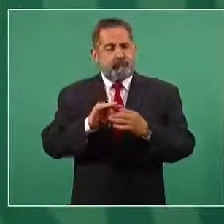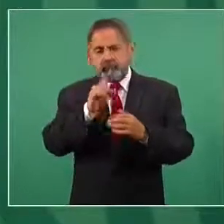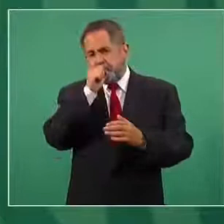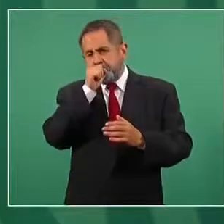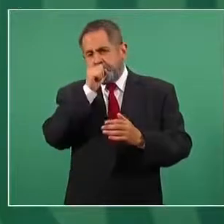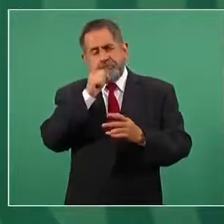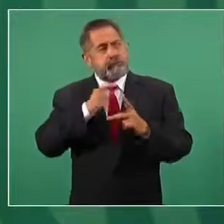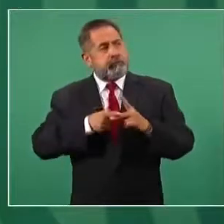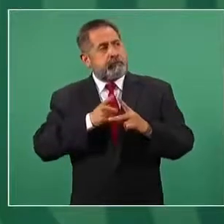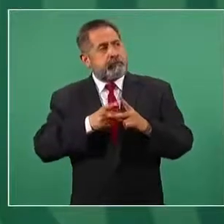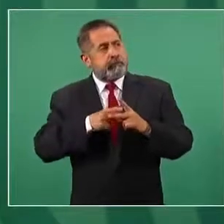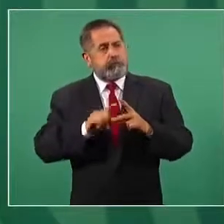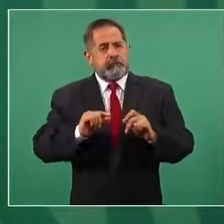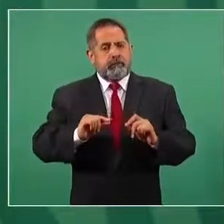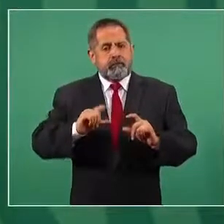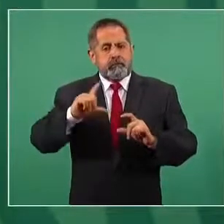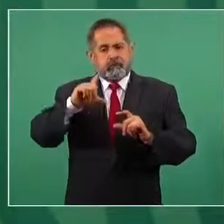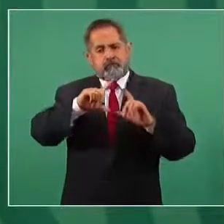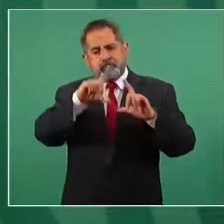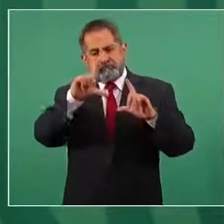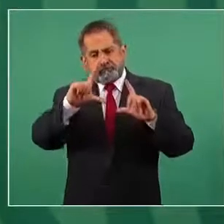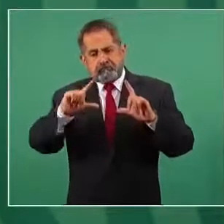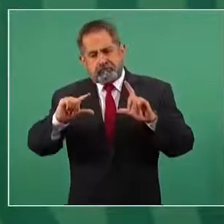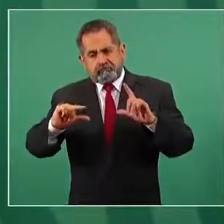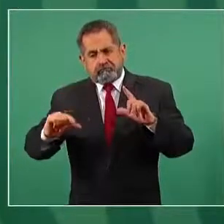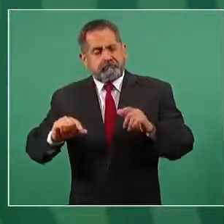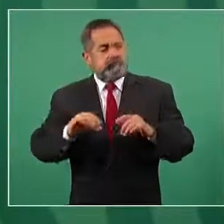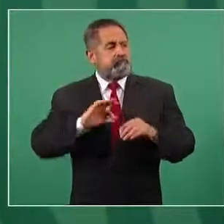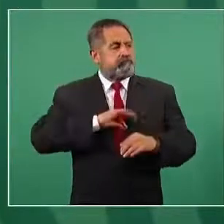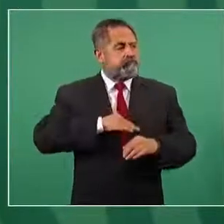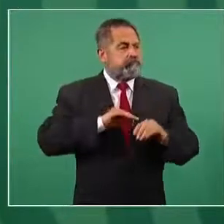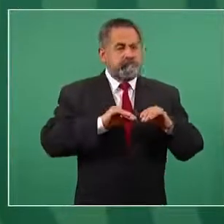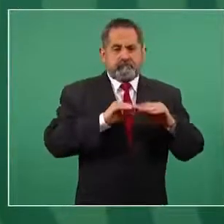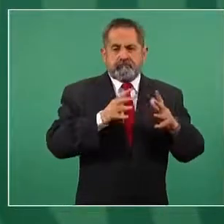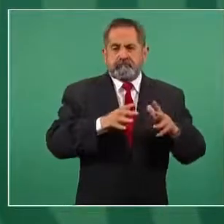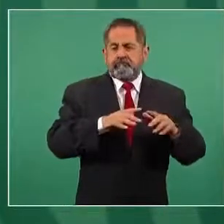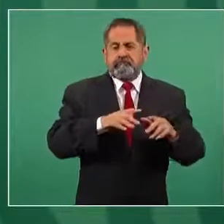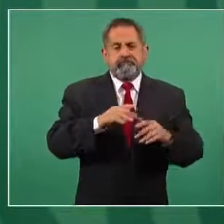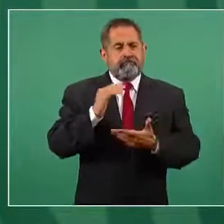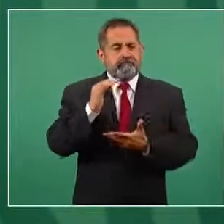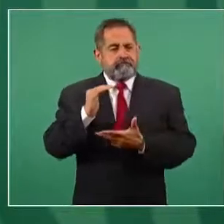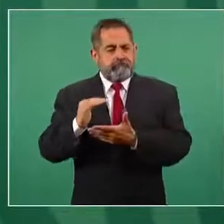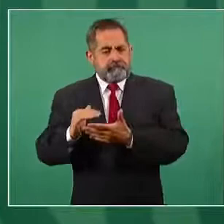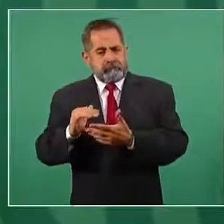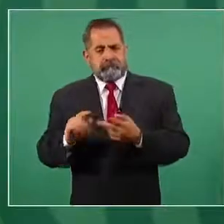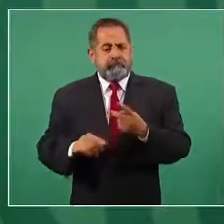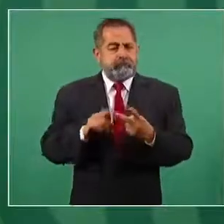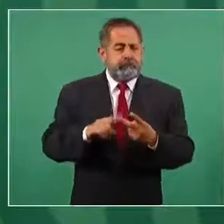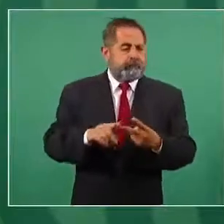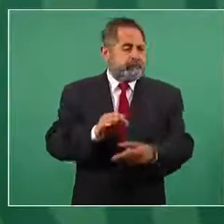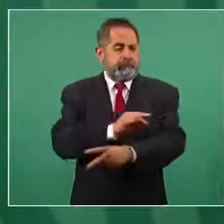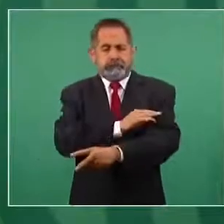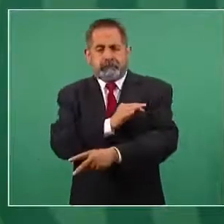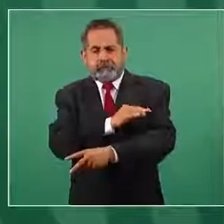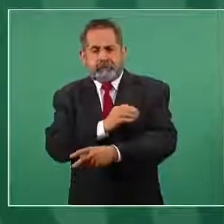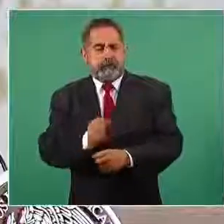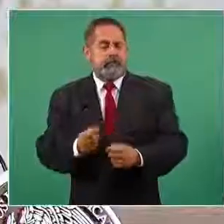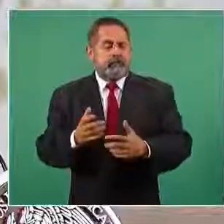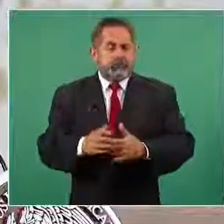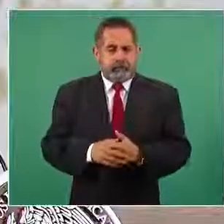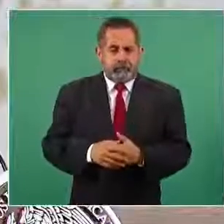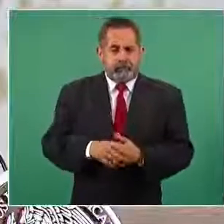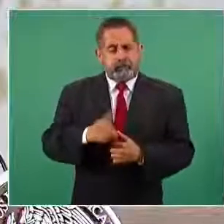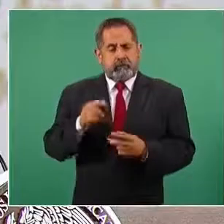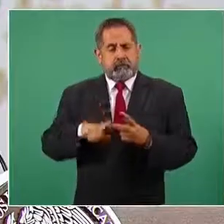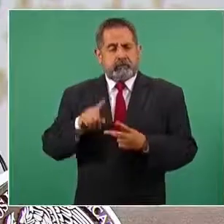que permiten continuar el descenso de la actividad de la pandemia a nivel nacional y las vacunas con que contamos. La